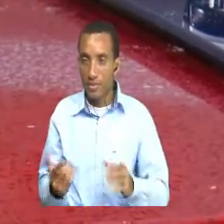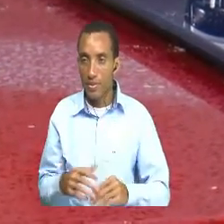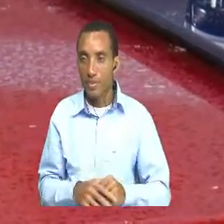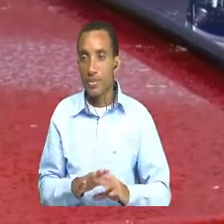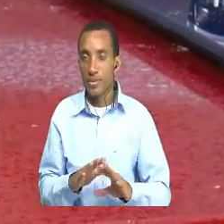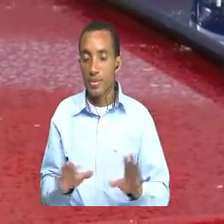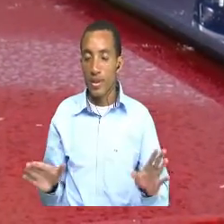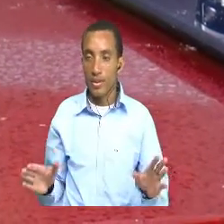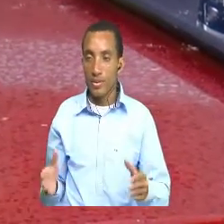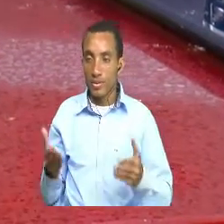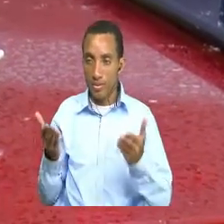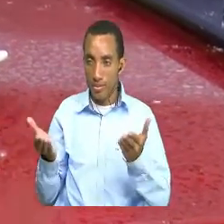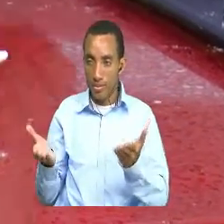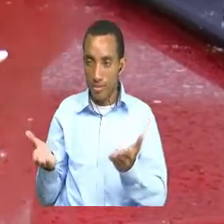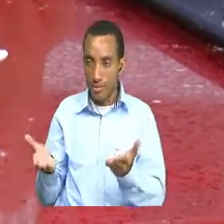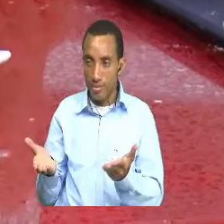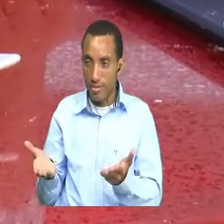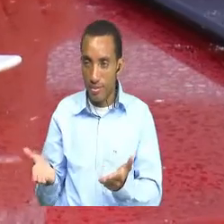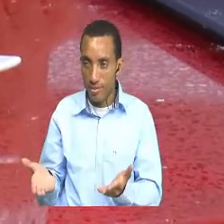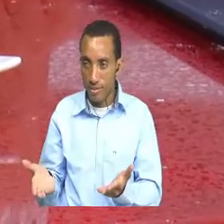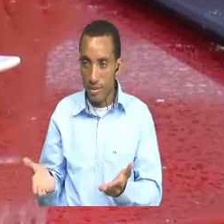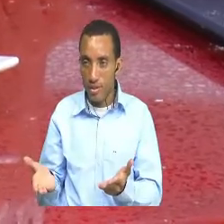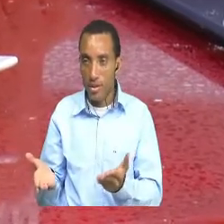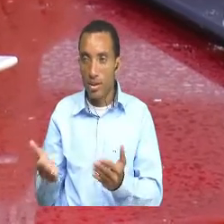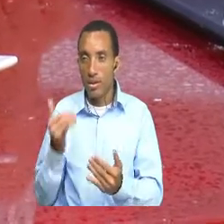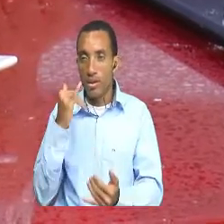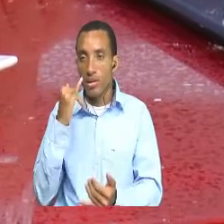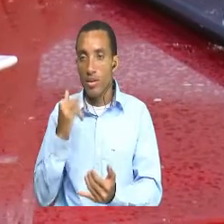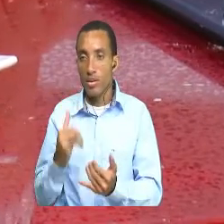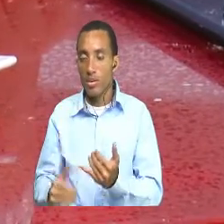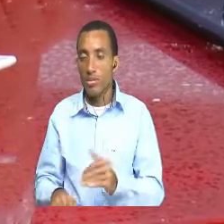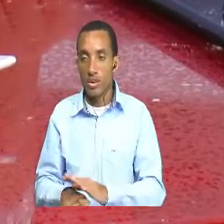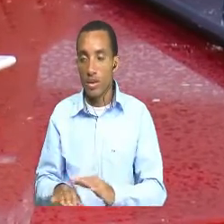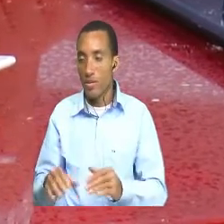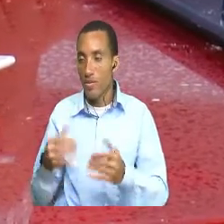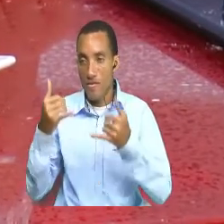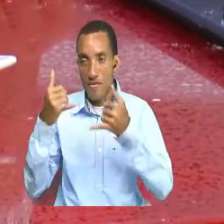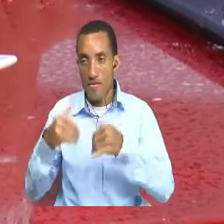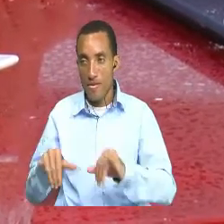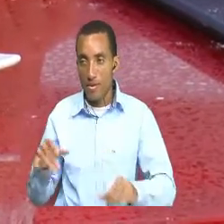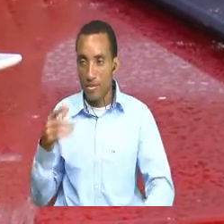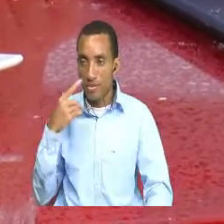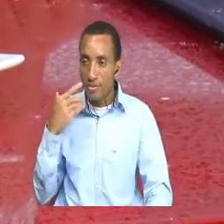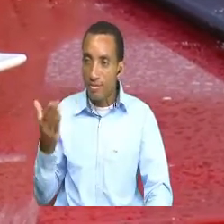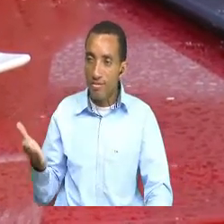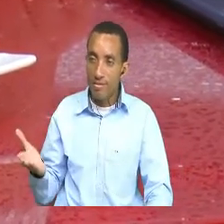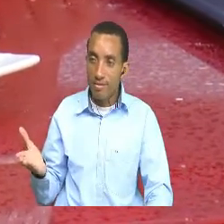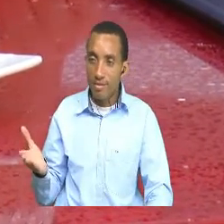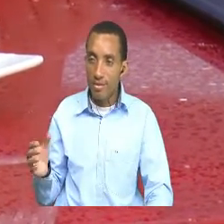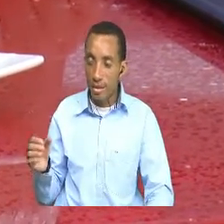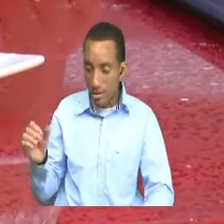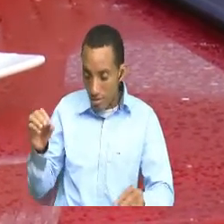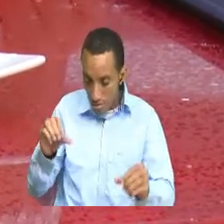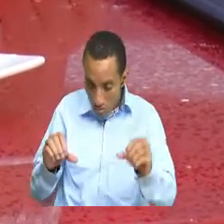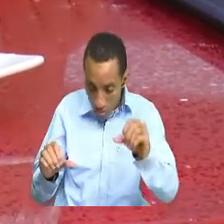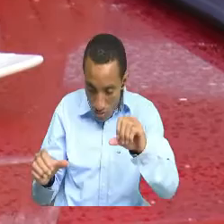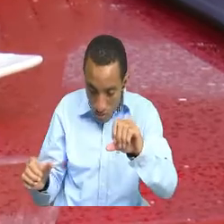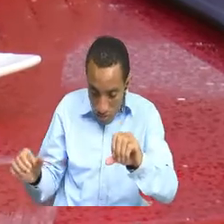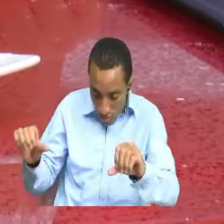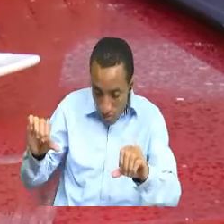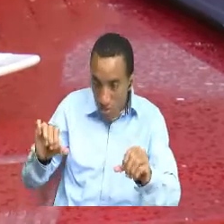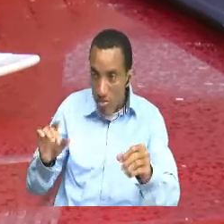está ensamblado si ya está terminado totalmente terminado ahí pueden apreciar todos los productos que le agregamos ok